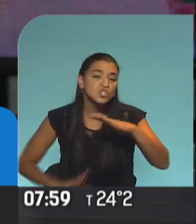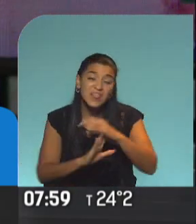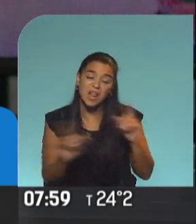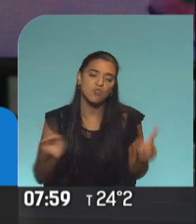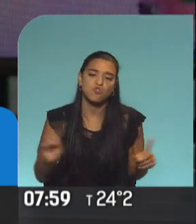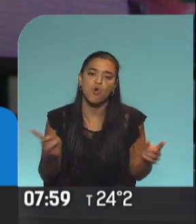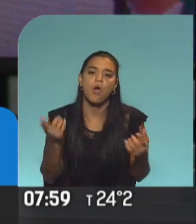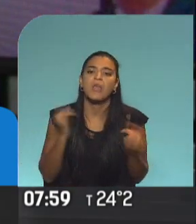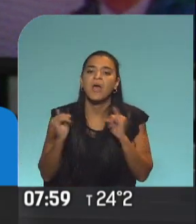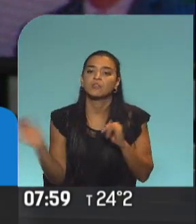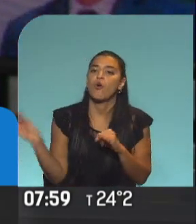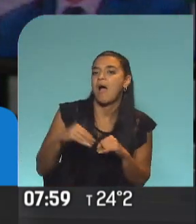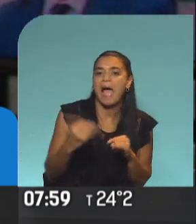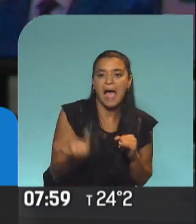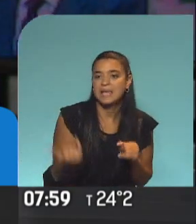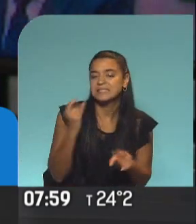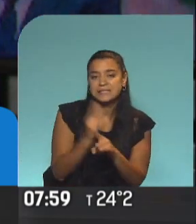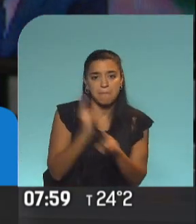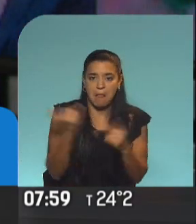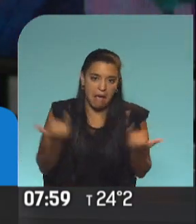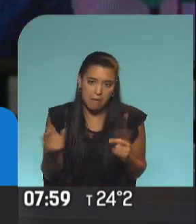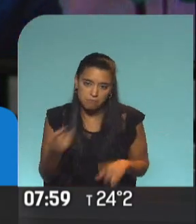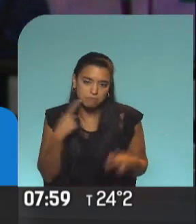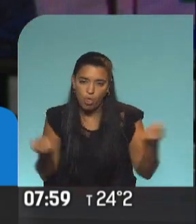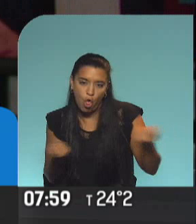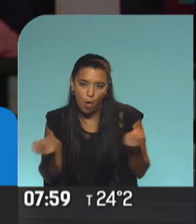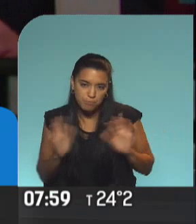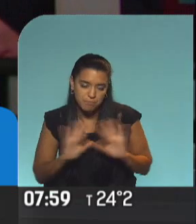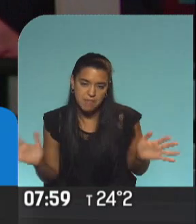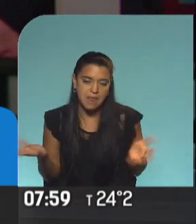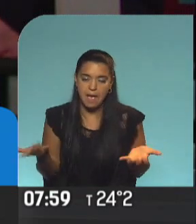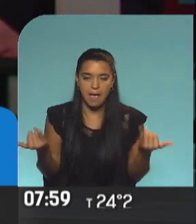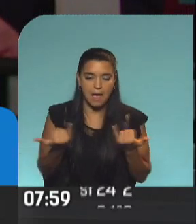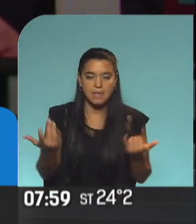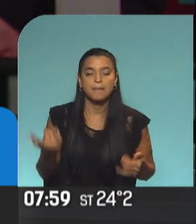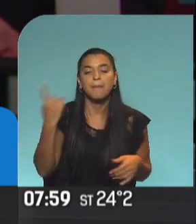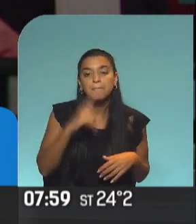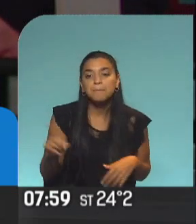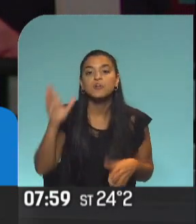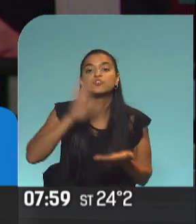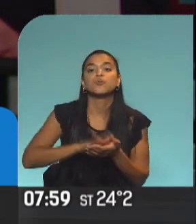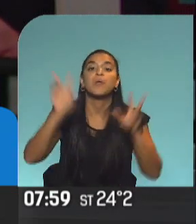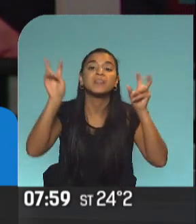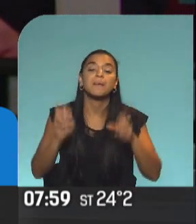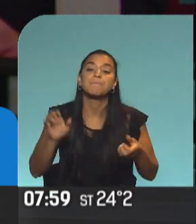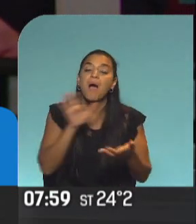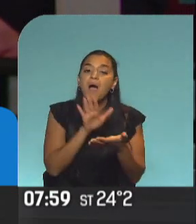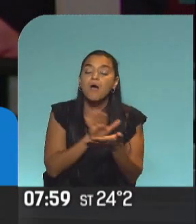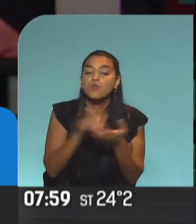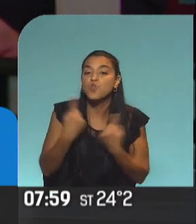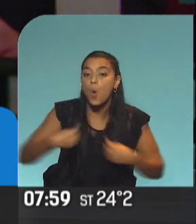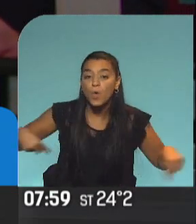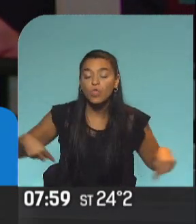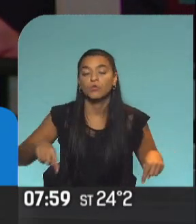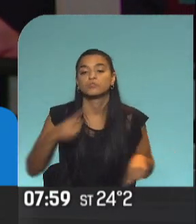un dato accesorio. Sabemos que va a aparecer y aparece siempre dominando la escena, pero en cuanto a temas novedosos, la